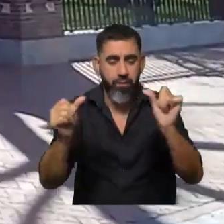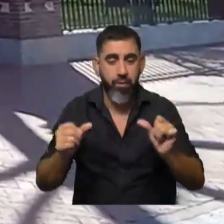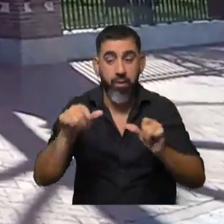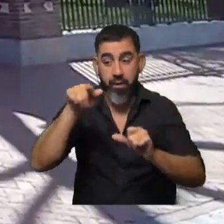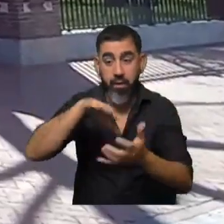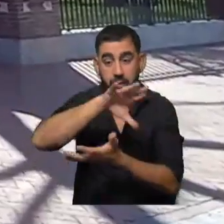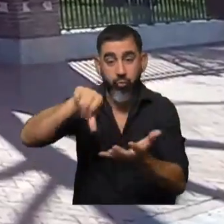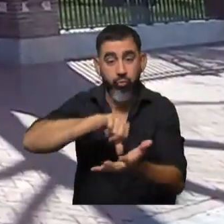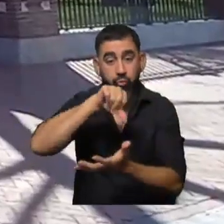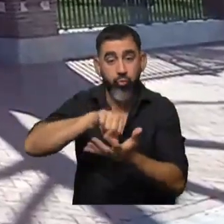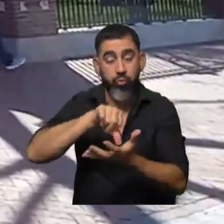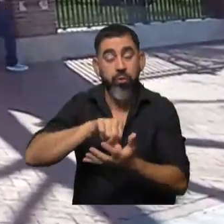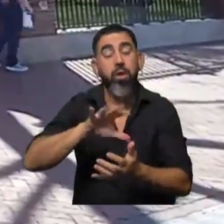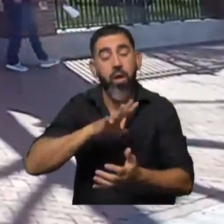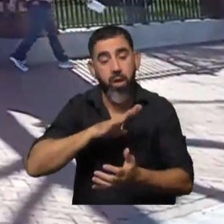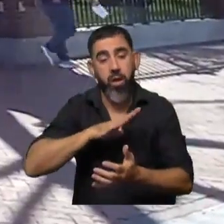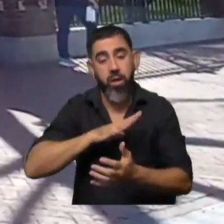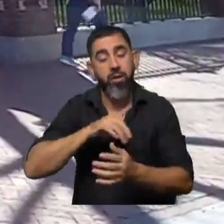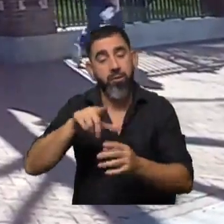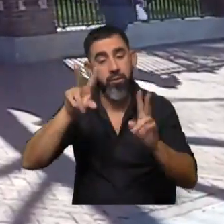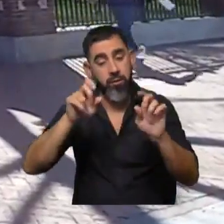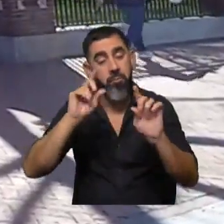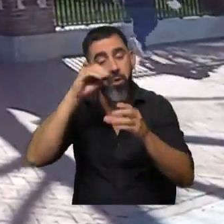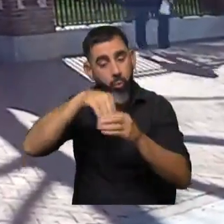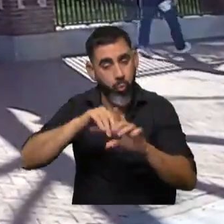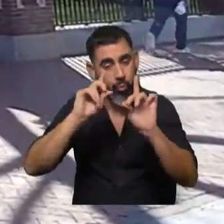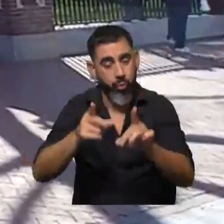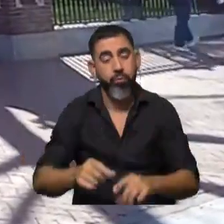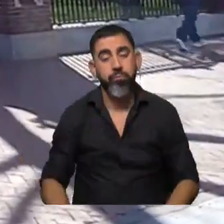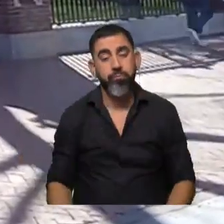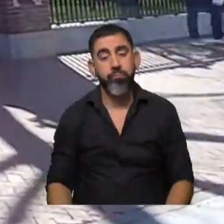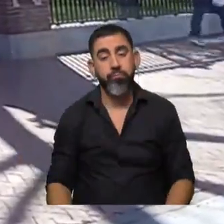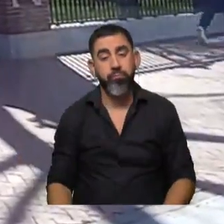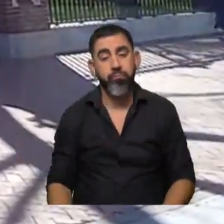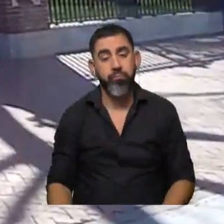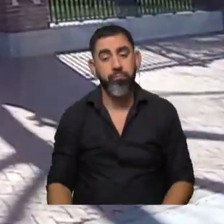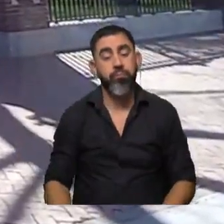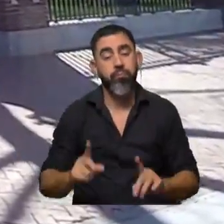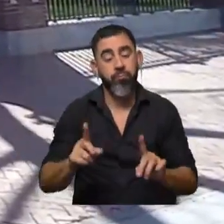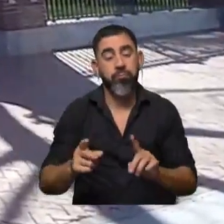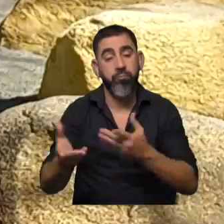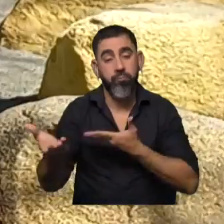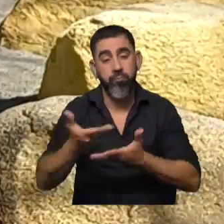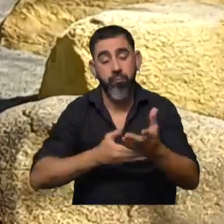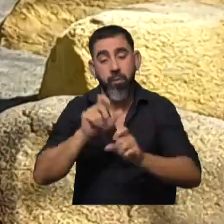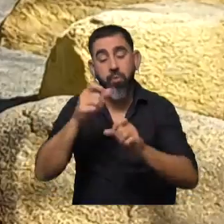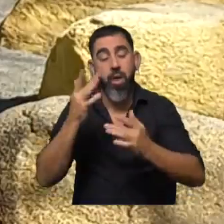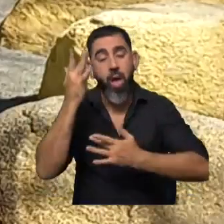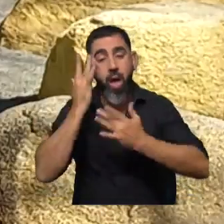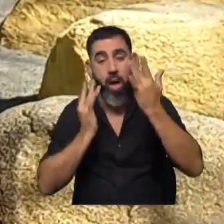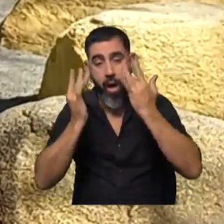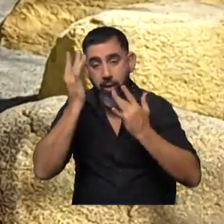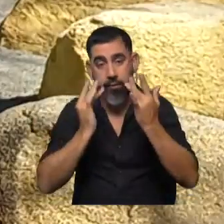Boston también tiene lugar para esta faceta. Como es un lugar donde también hay interacción con gente de arte,